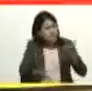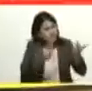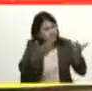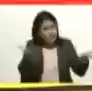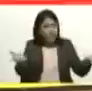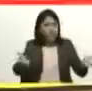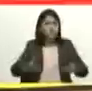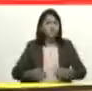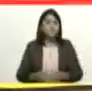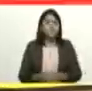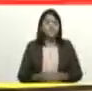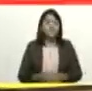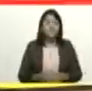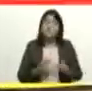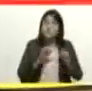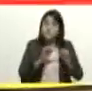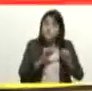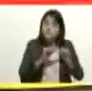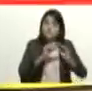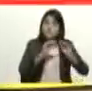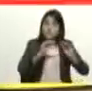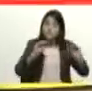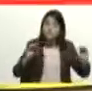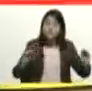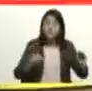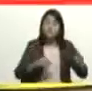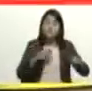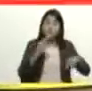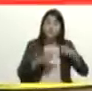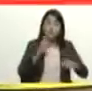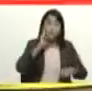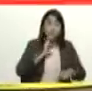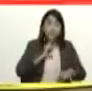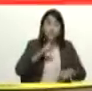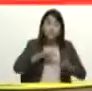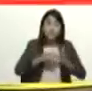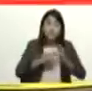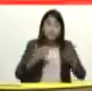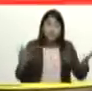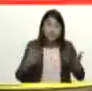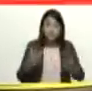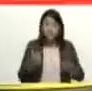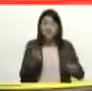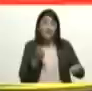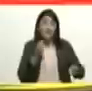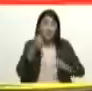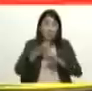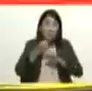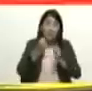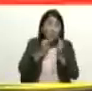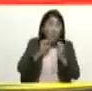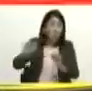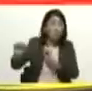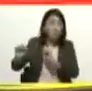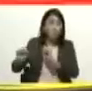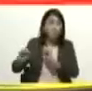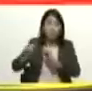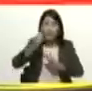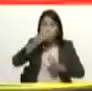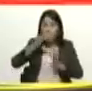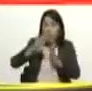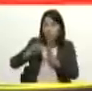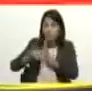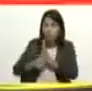que para la revolución bolivariana el combate a la corrupción es un valor, es una orden. No nos pone a la defensiva nunca,